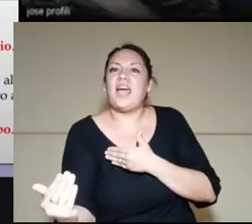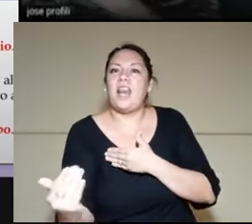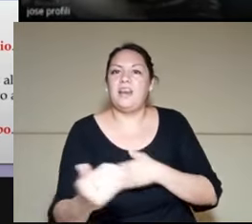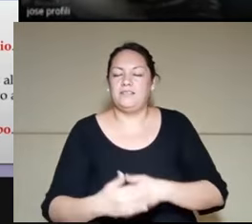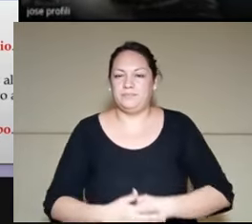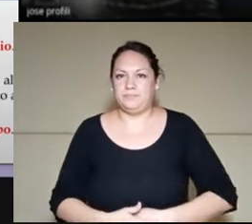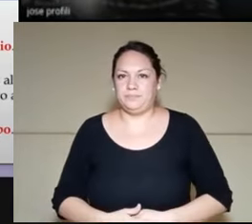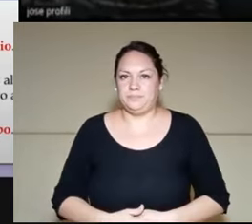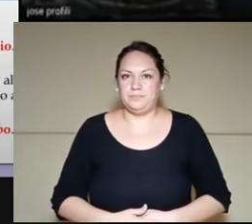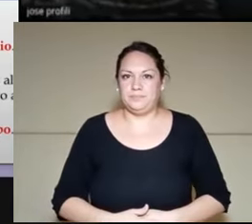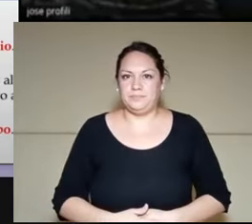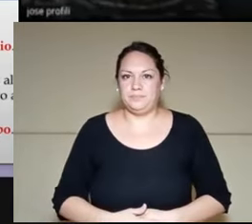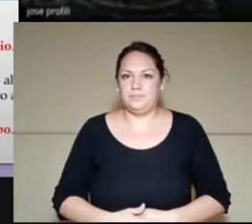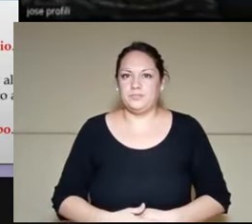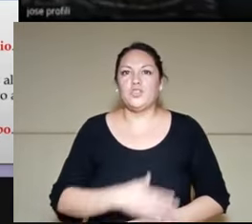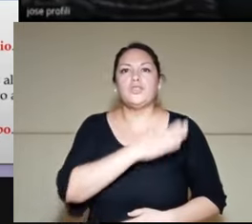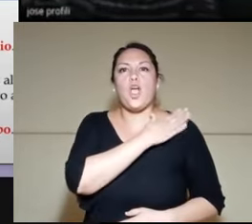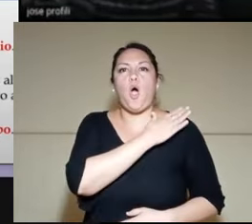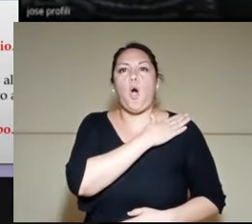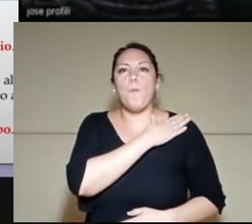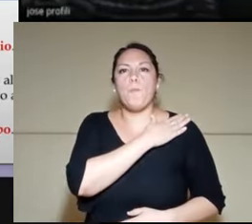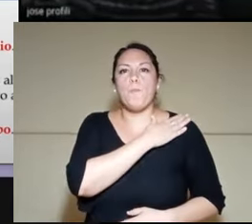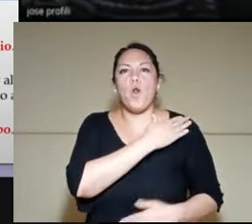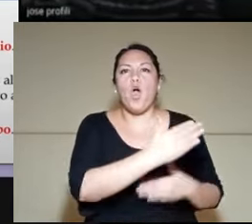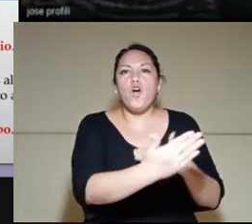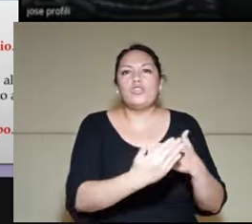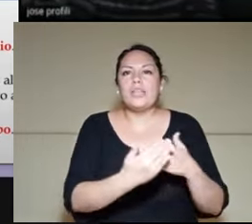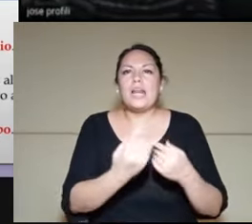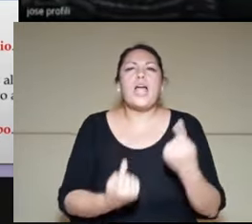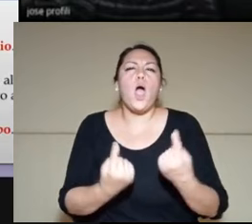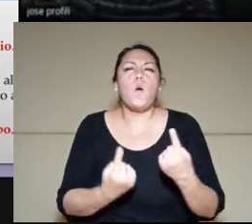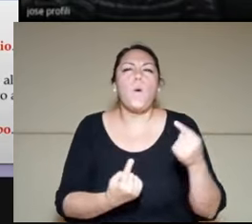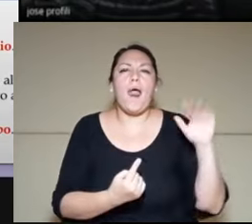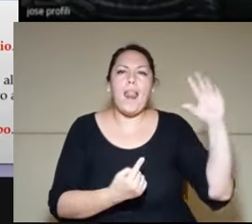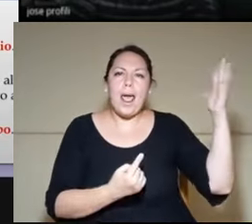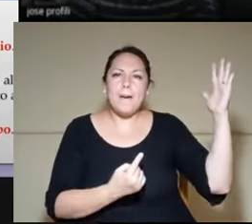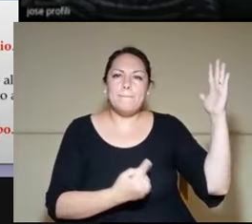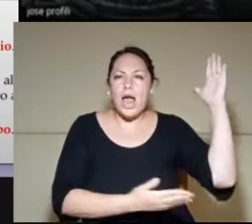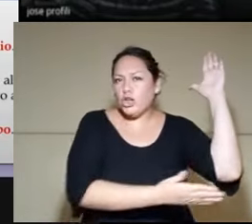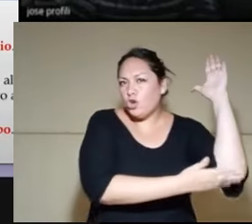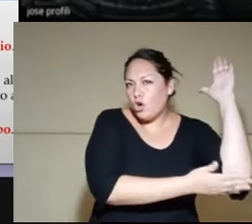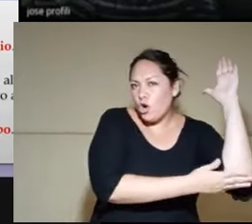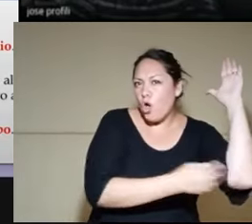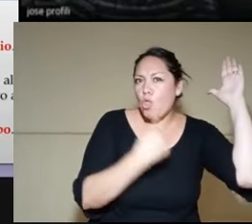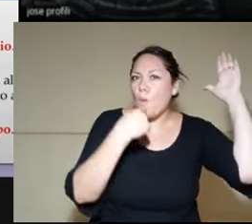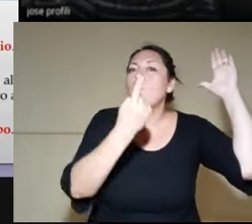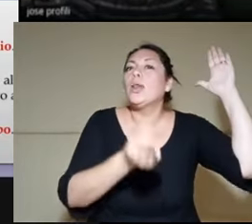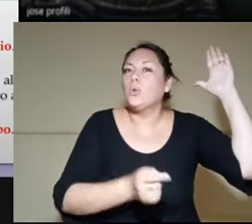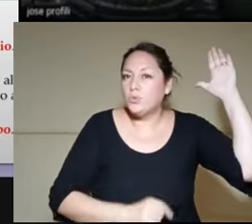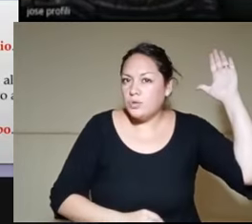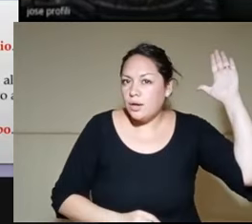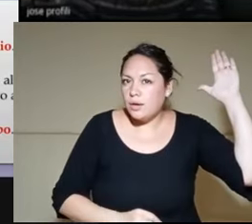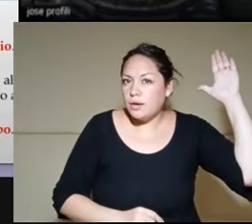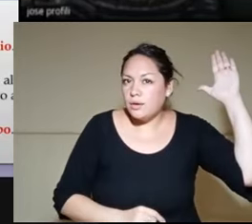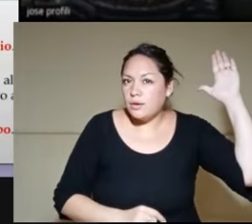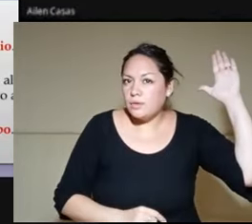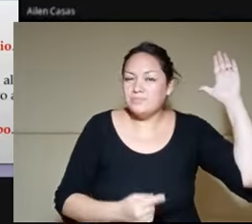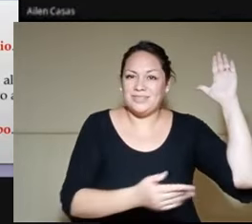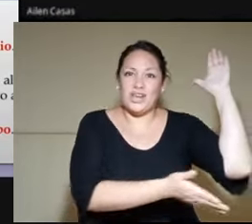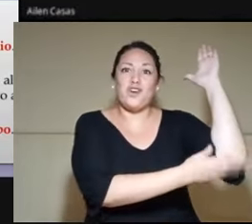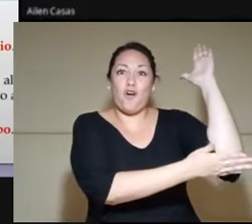más cerca? ¿La mano o el codo? Pregunta, ¿qué está más cerca del centro del cuerpo? ¿La mano o el